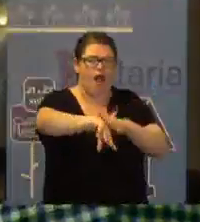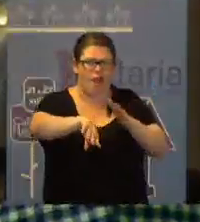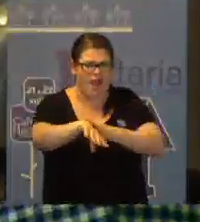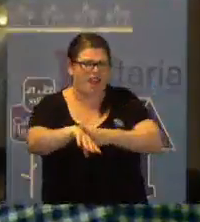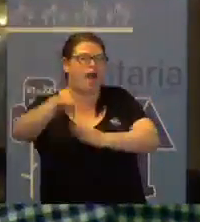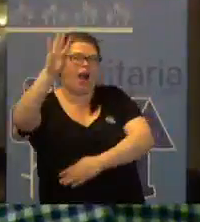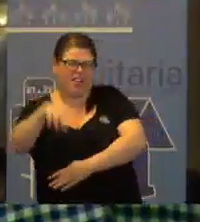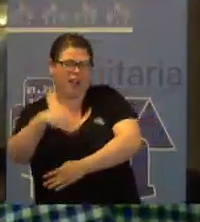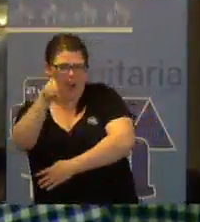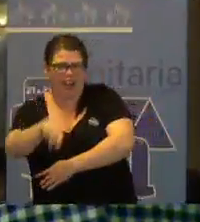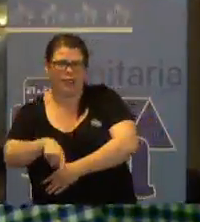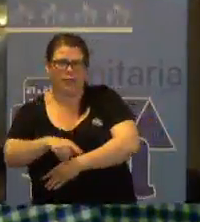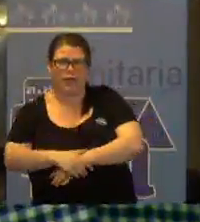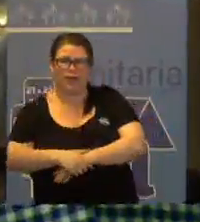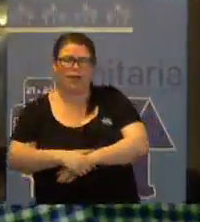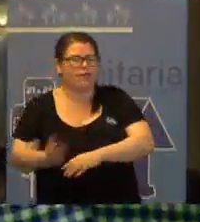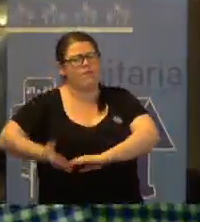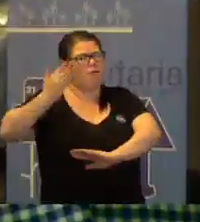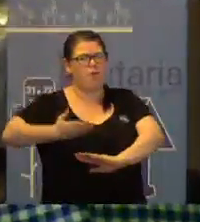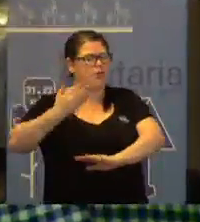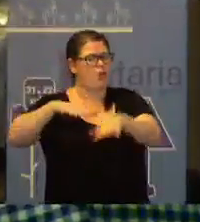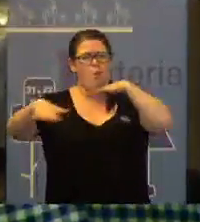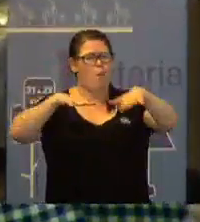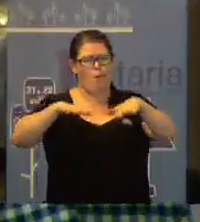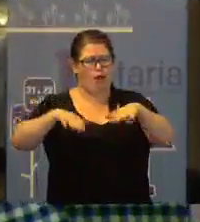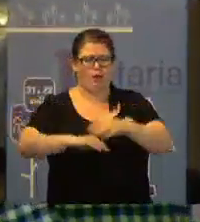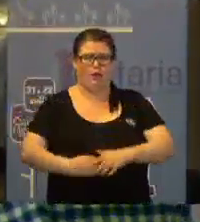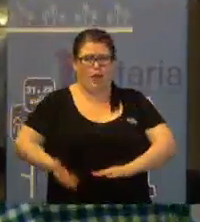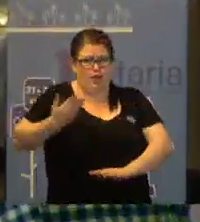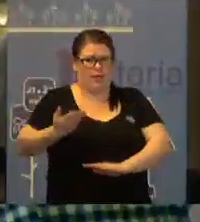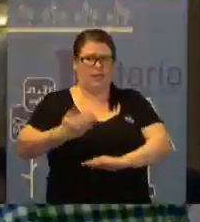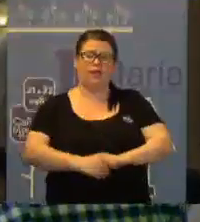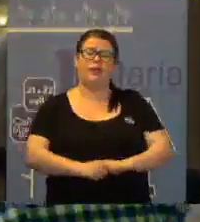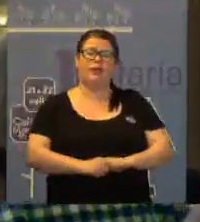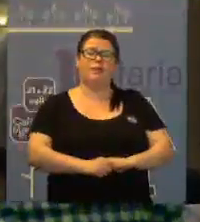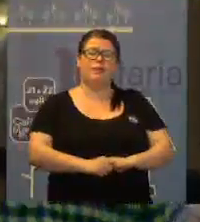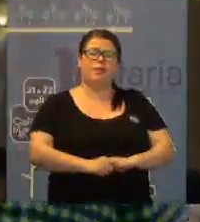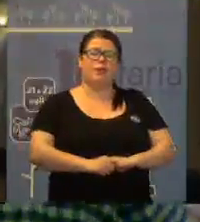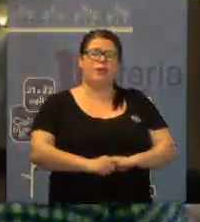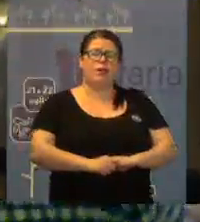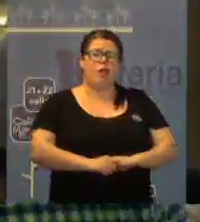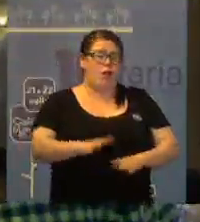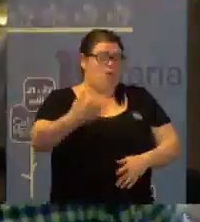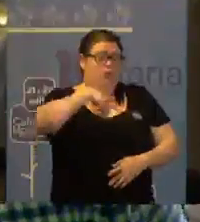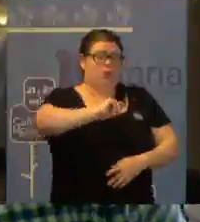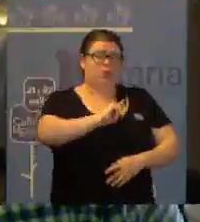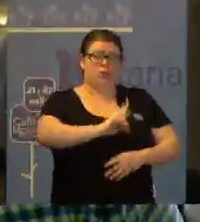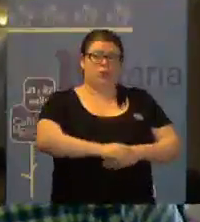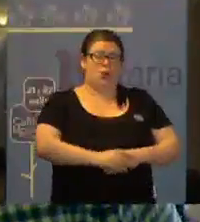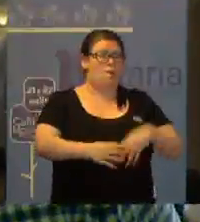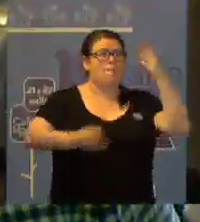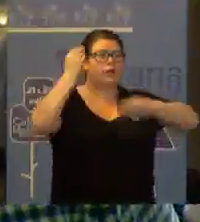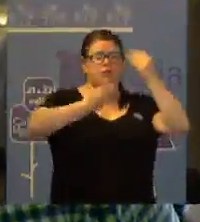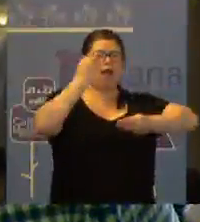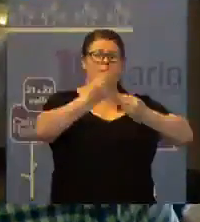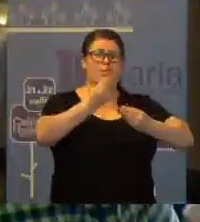catalana, que foi fundamental neste movimento, non? Entón, claro, todo podemos estar pensando que